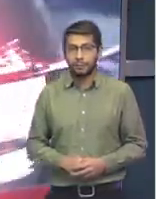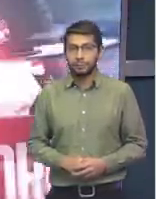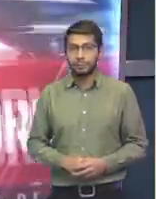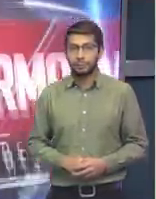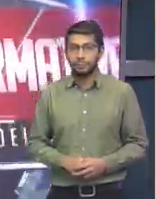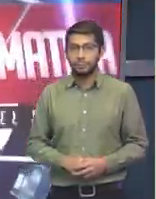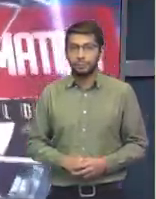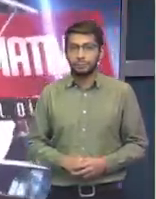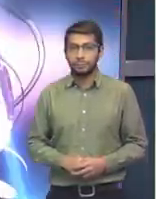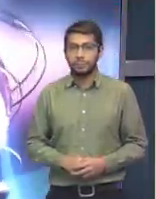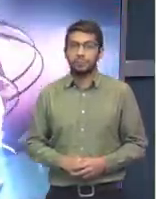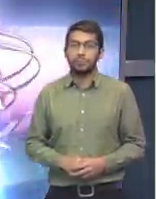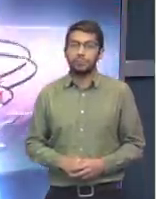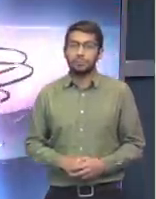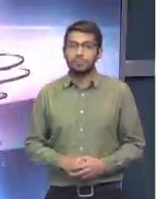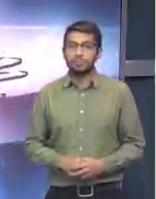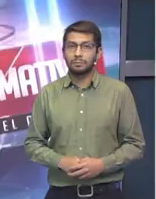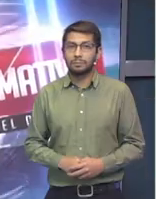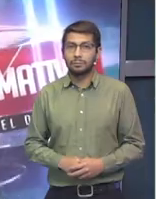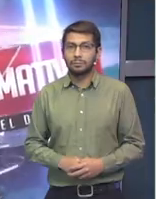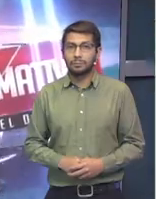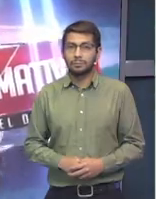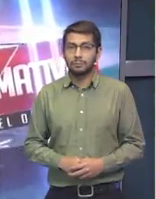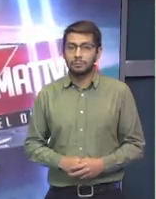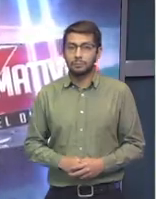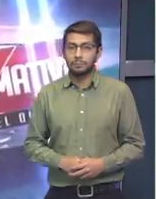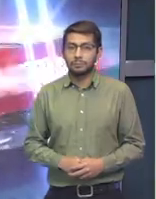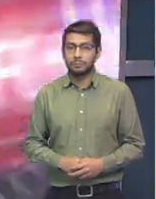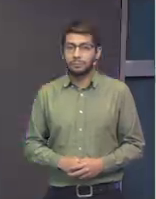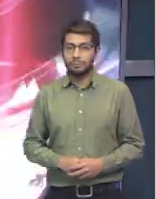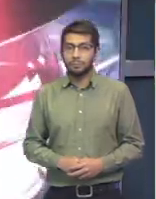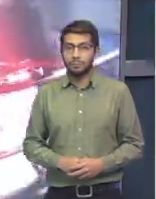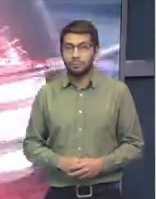Comunica con los equipos de los centros de vacunación, se puede comunicar